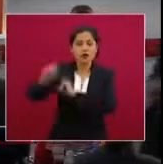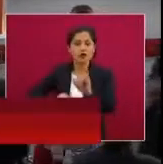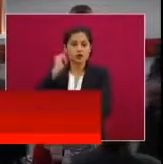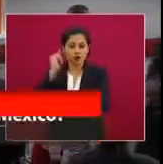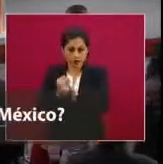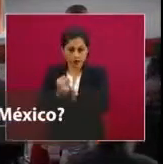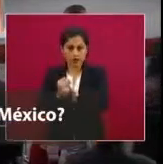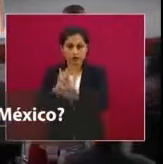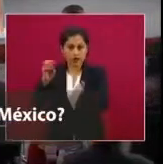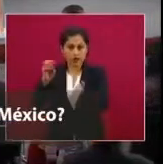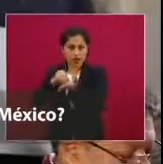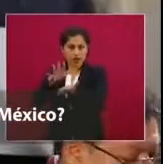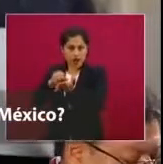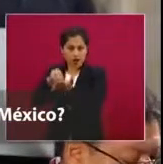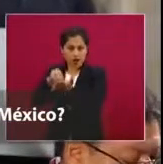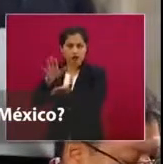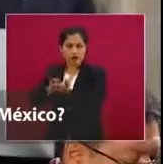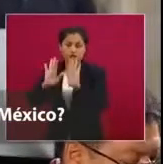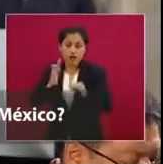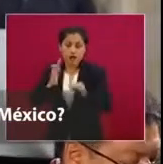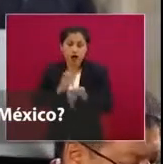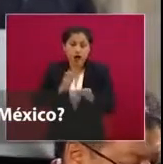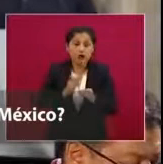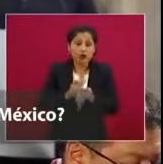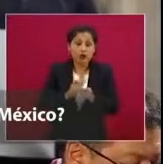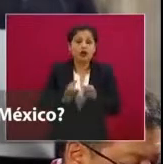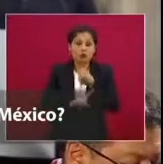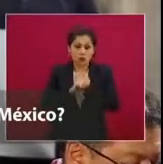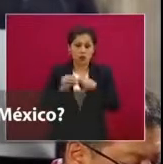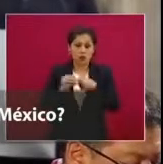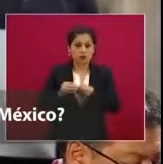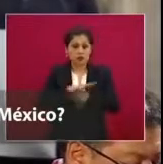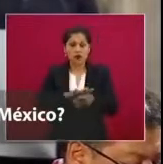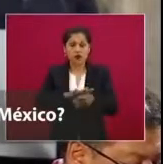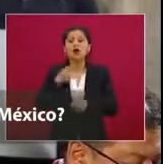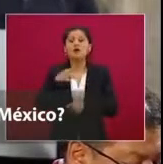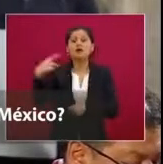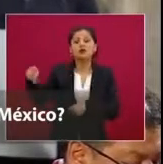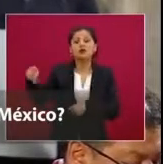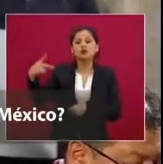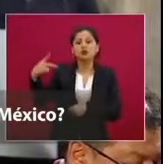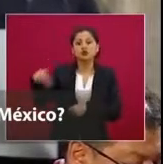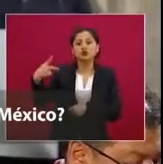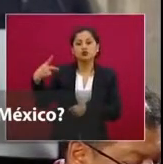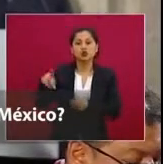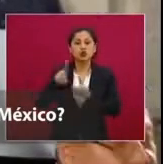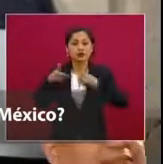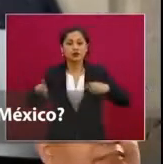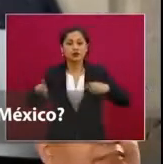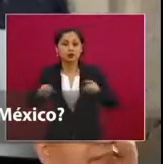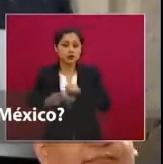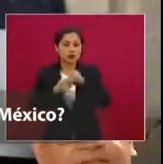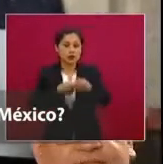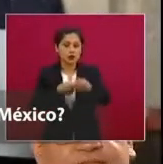registrando, aunque estamos en un contexto de coronavirus, avances en sus objetivos de desarrollo sostenible y Agenda 2030.